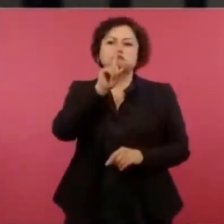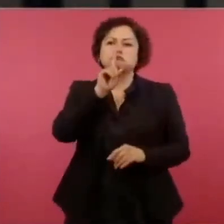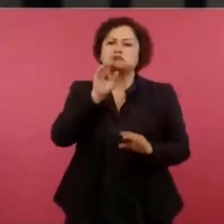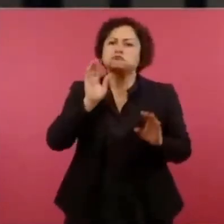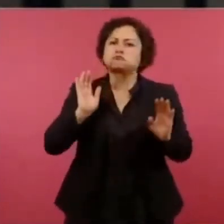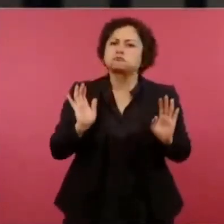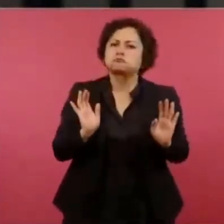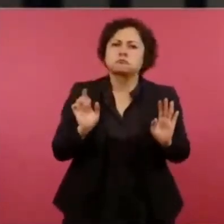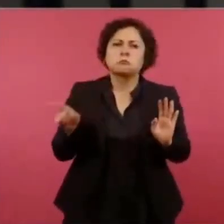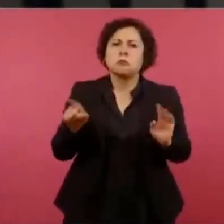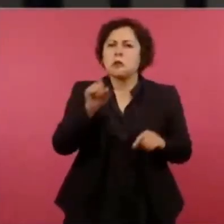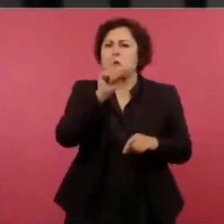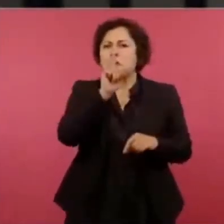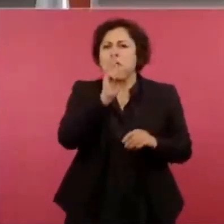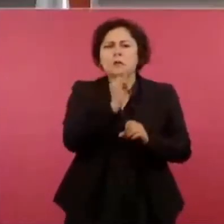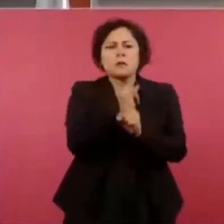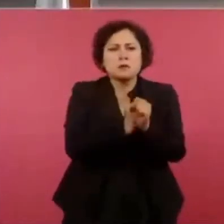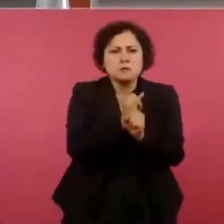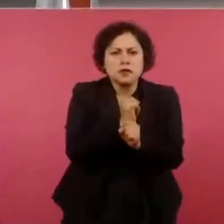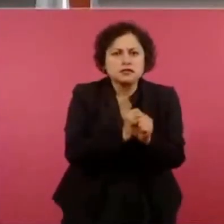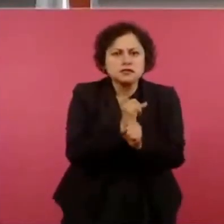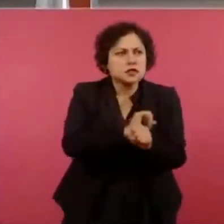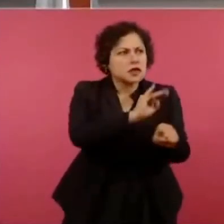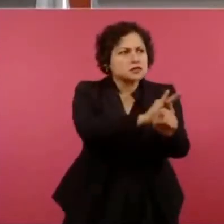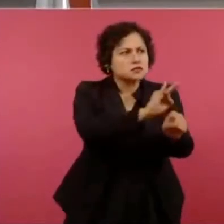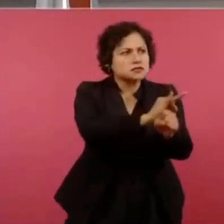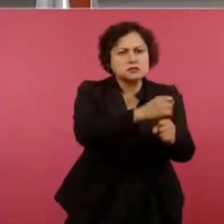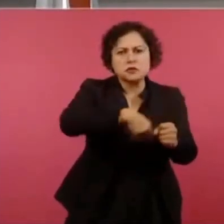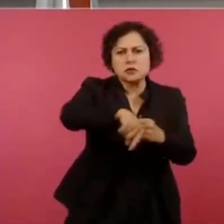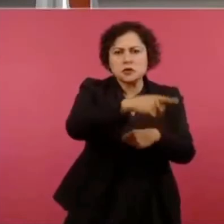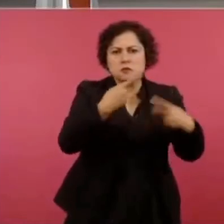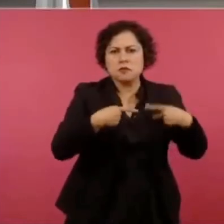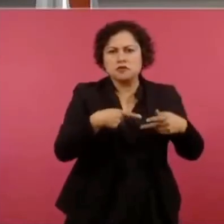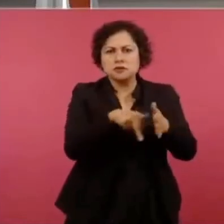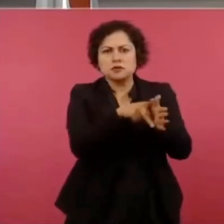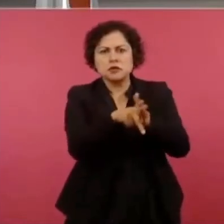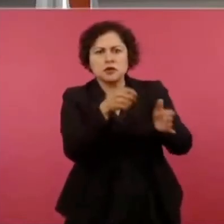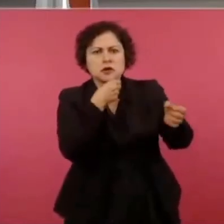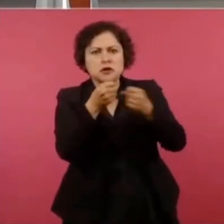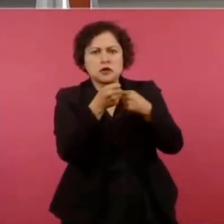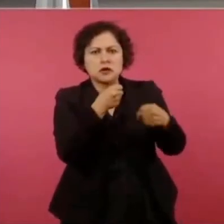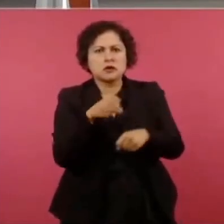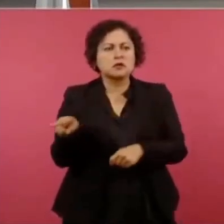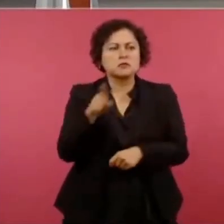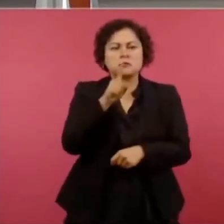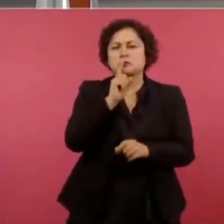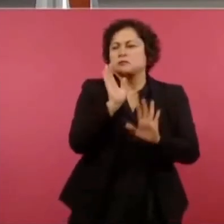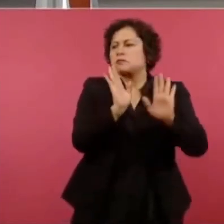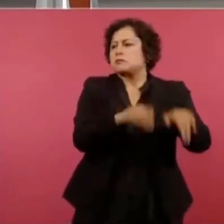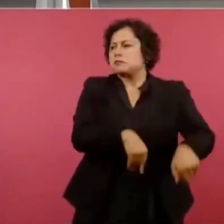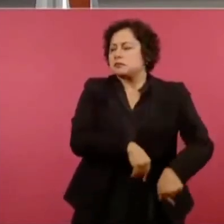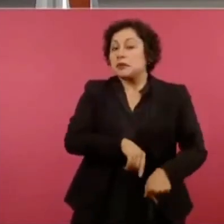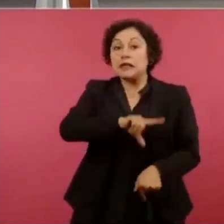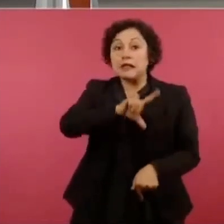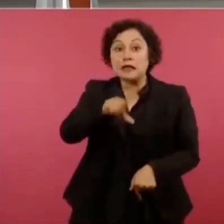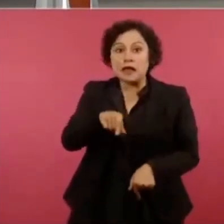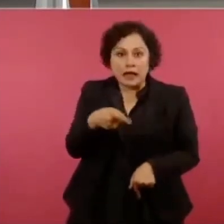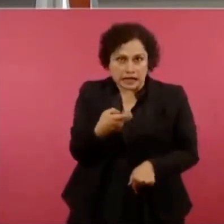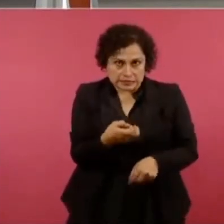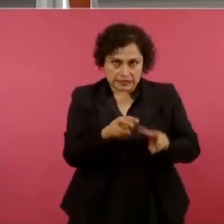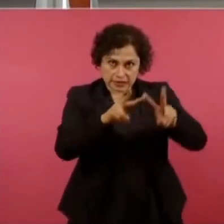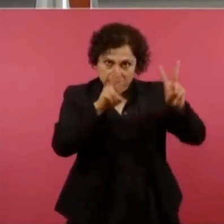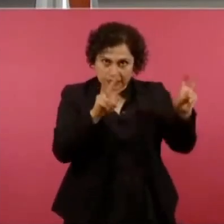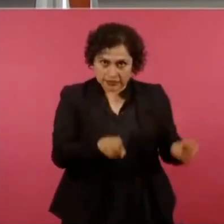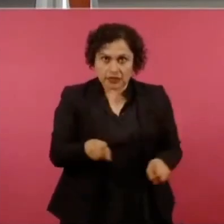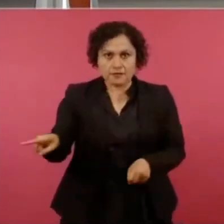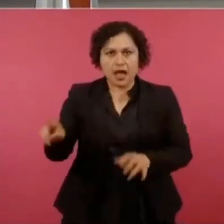ninguna investigación de oficio. En este caso, a las horas abre investigación de oficio. Ya se desenmascaró totalmente como